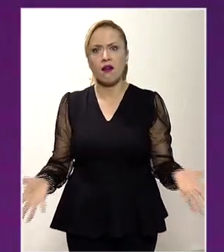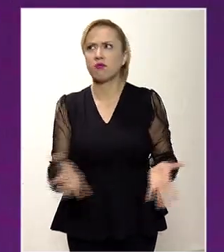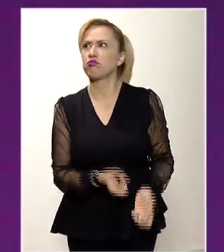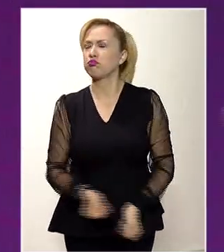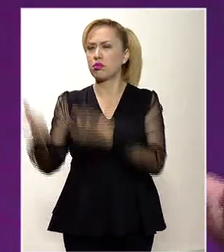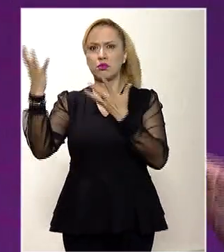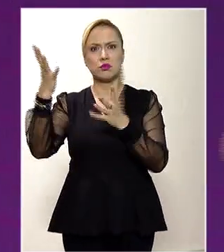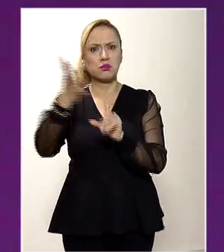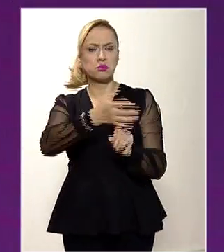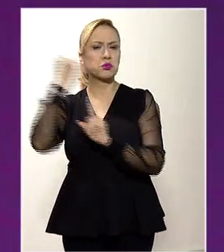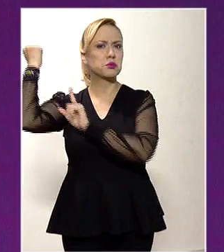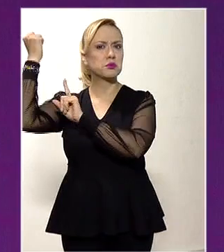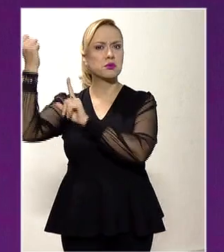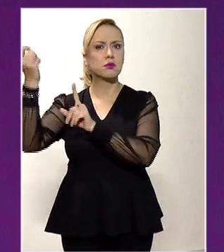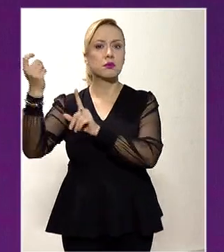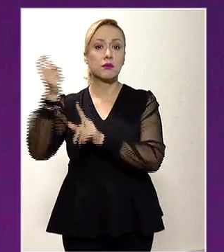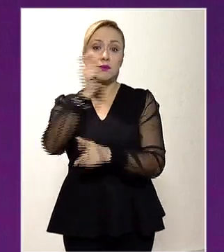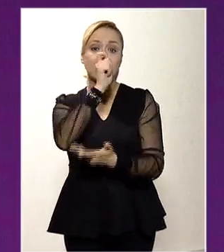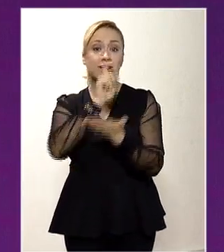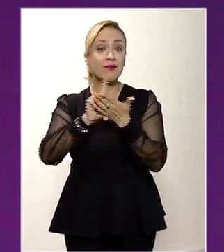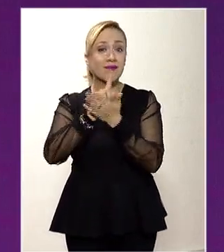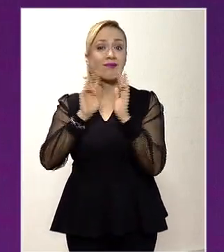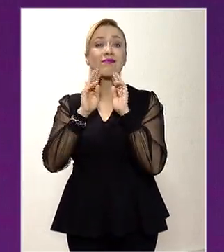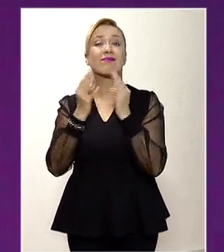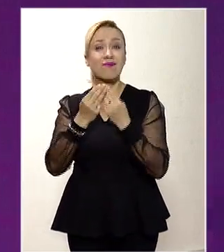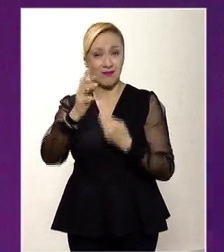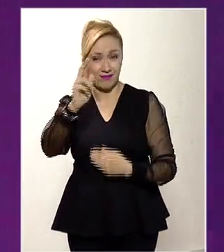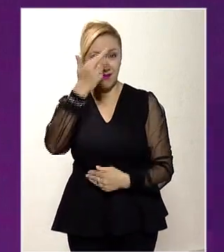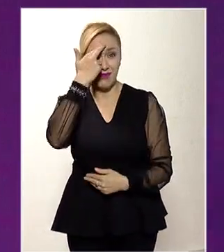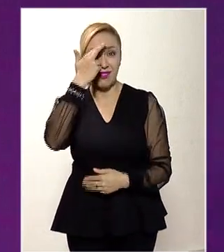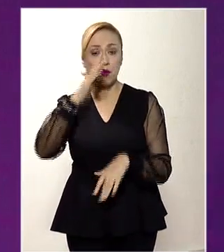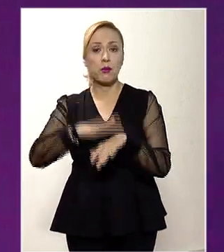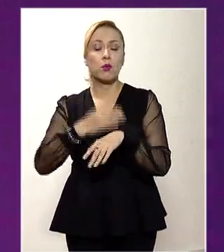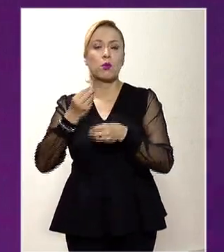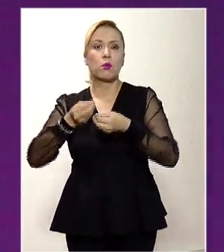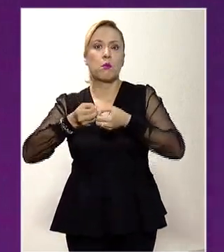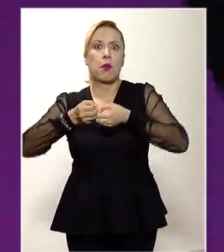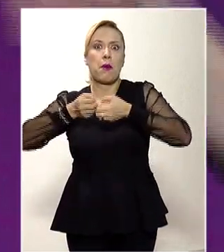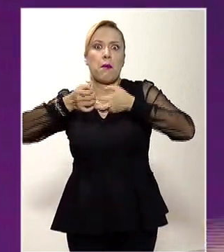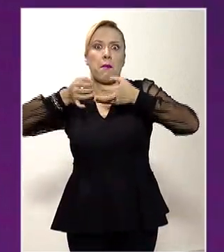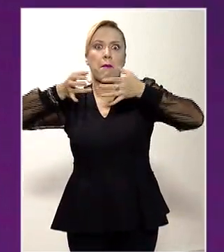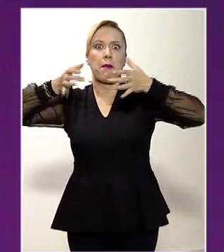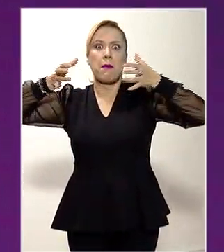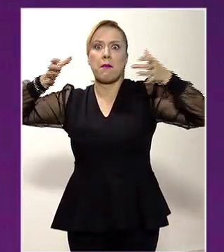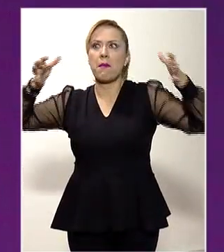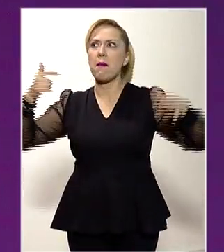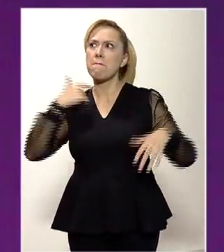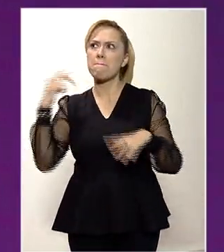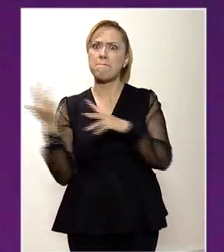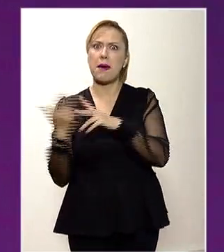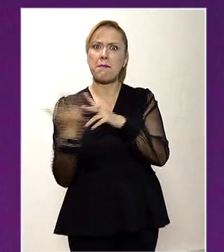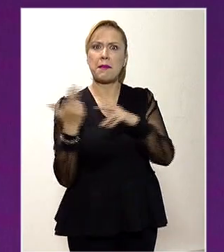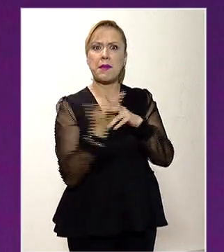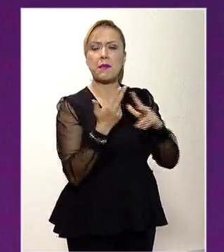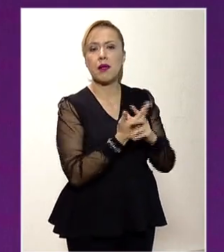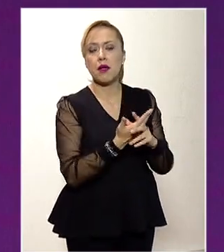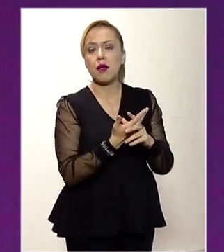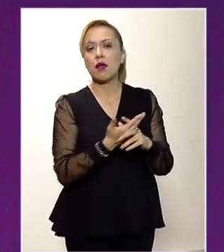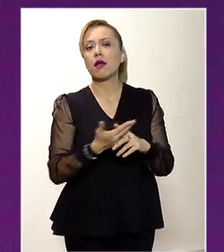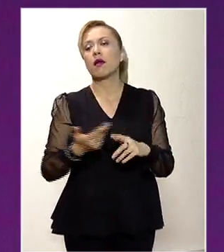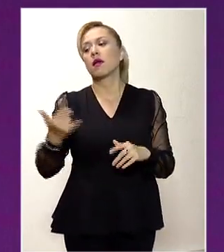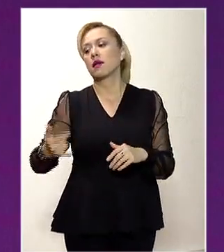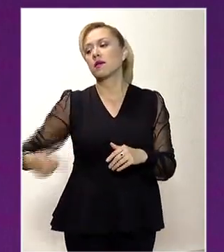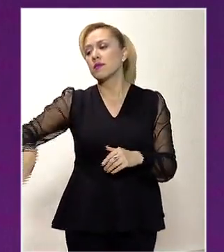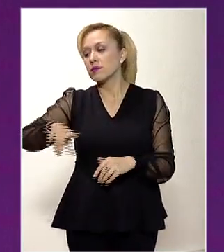contra el narco, los inicios de la guerra contra el narco se caracterizaron por el aumento exponencial de los homicidios y